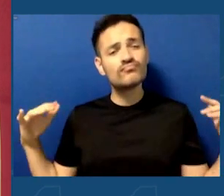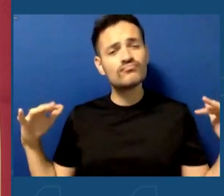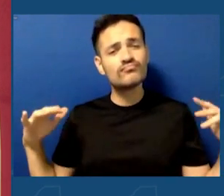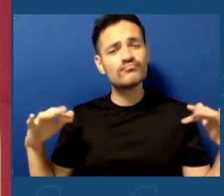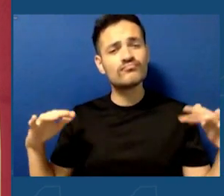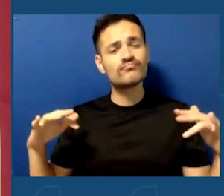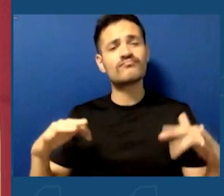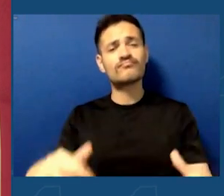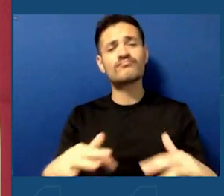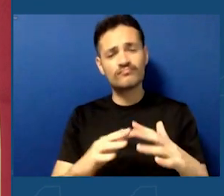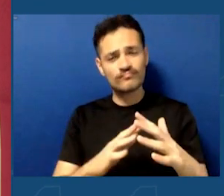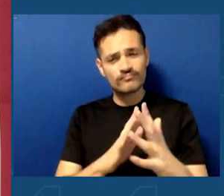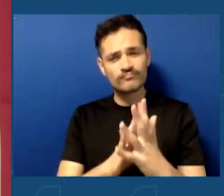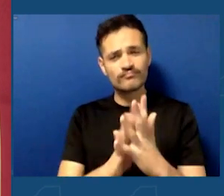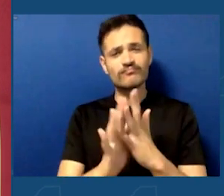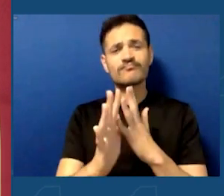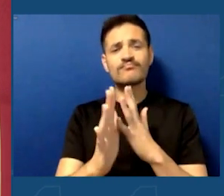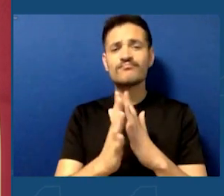admiración,